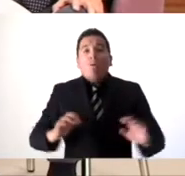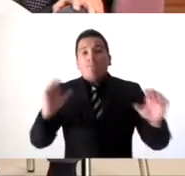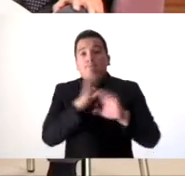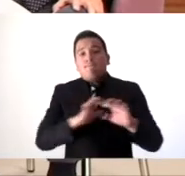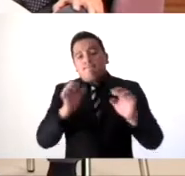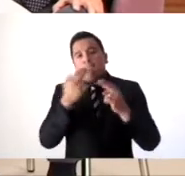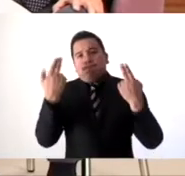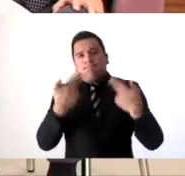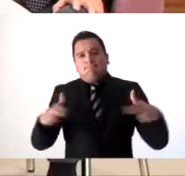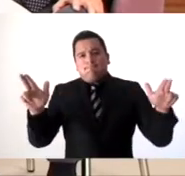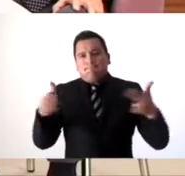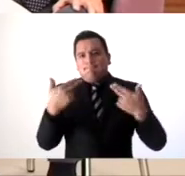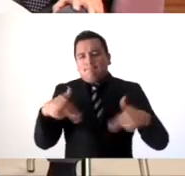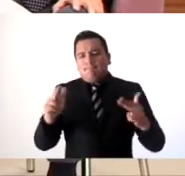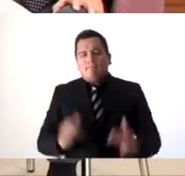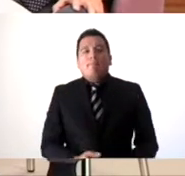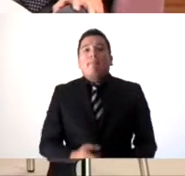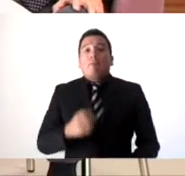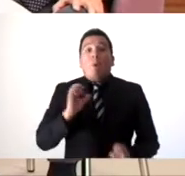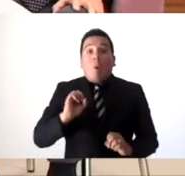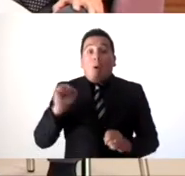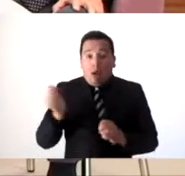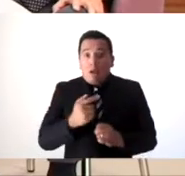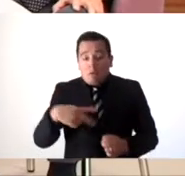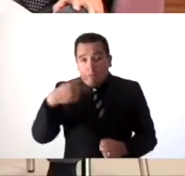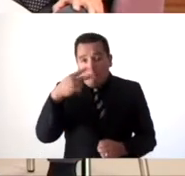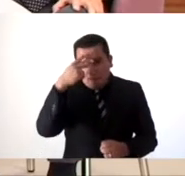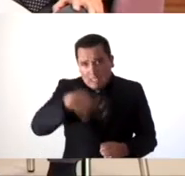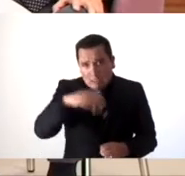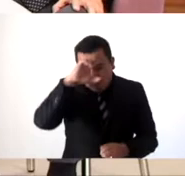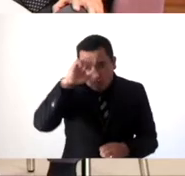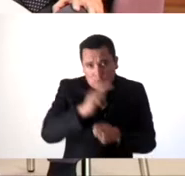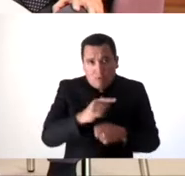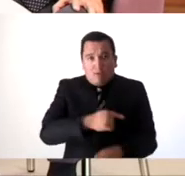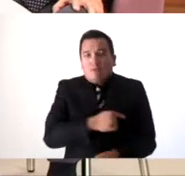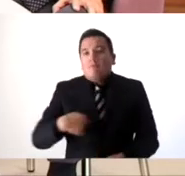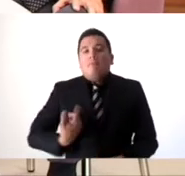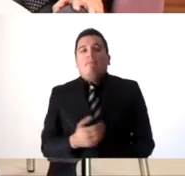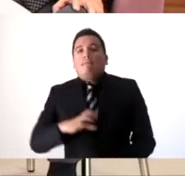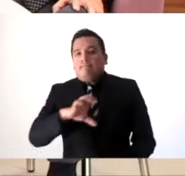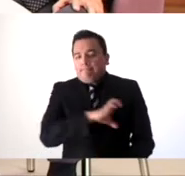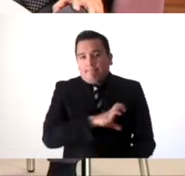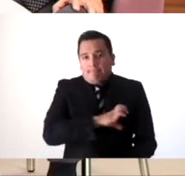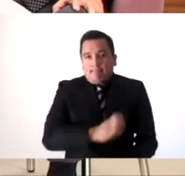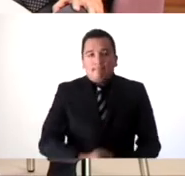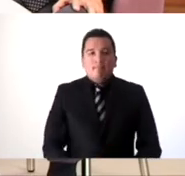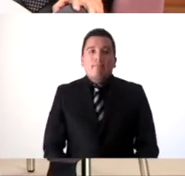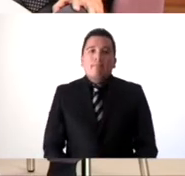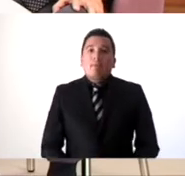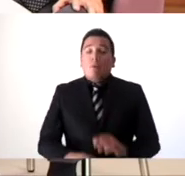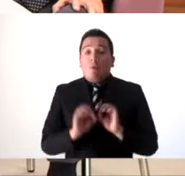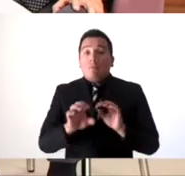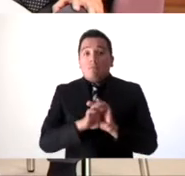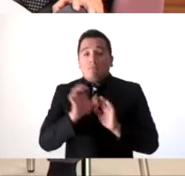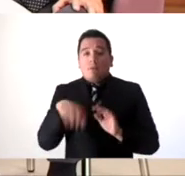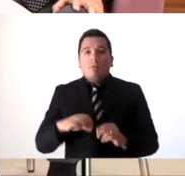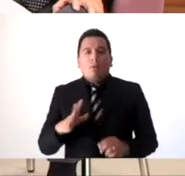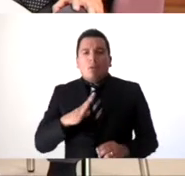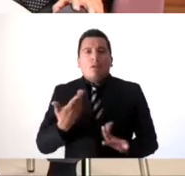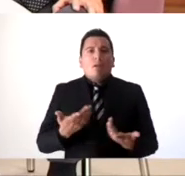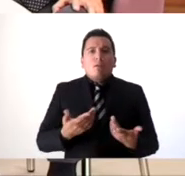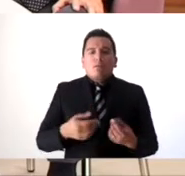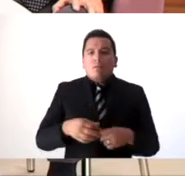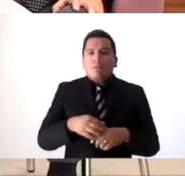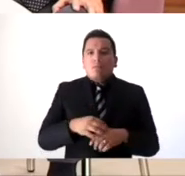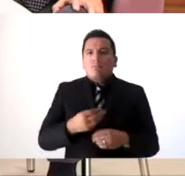himno, cuando vemos algo que es muy nuestro, por ejemplo, ¿sí? Cuando preguntamos si